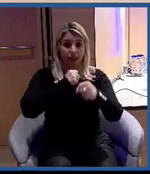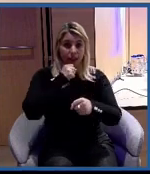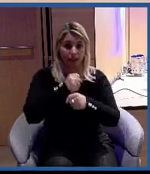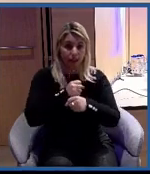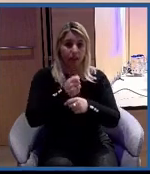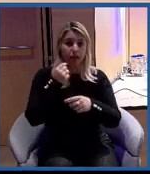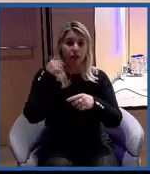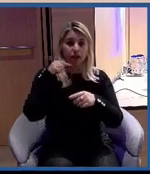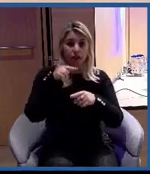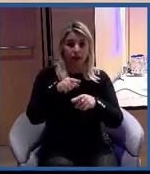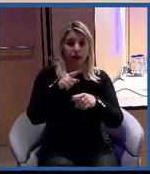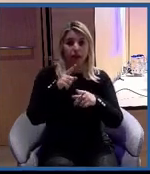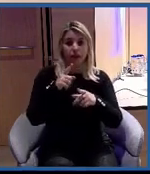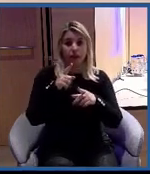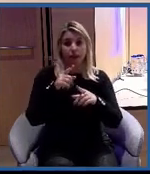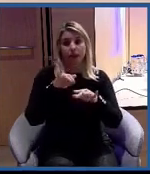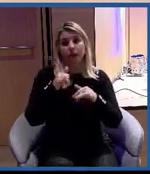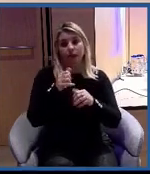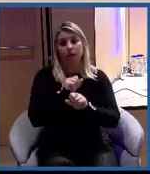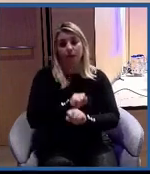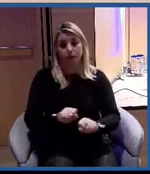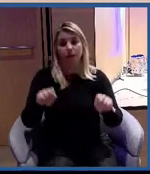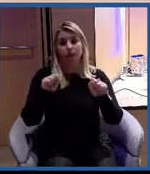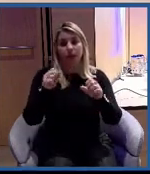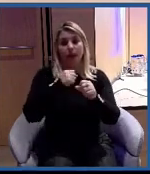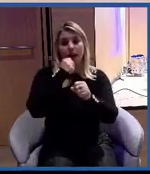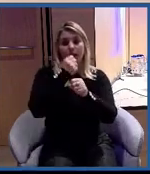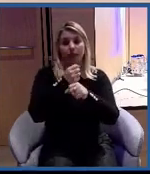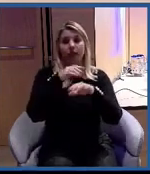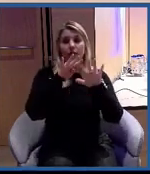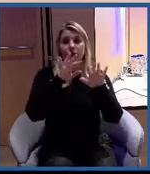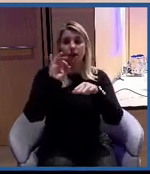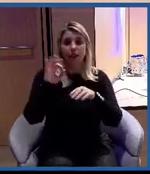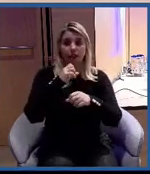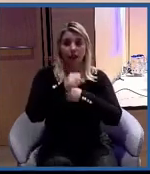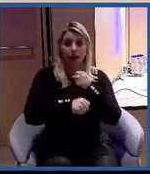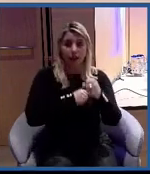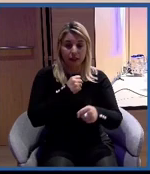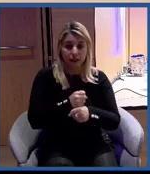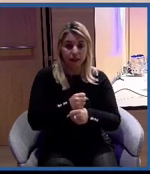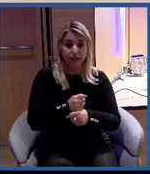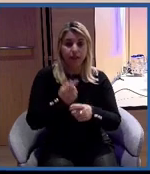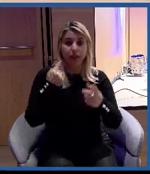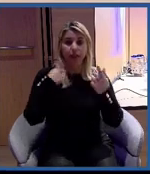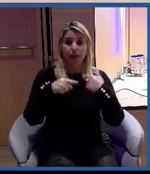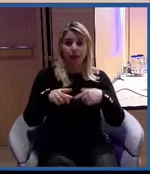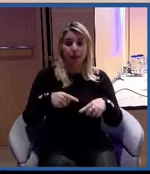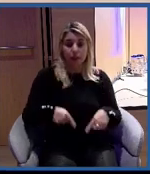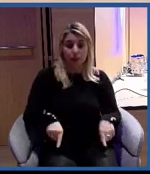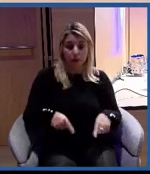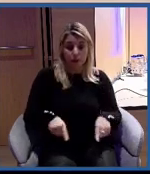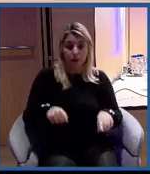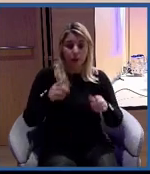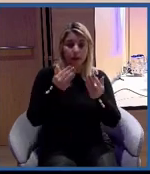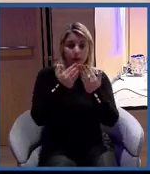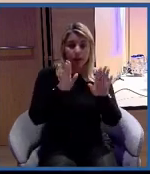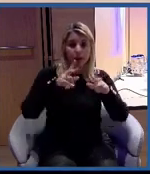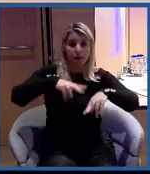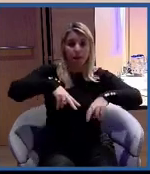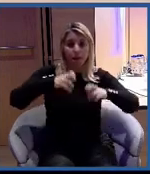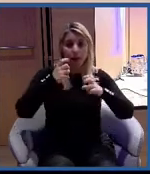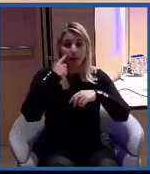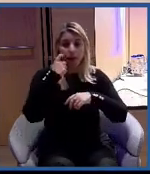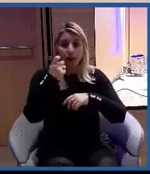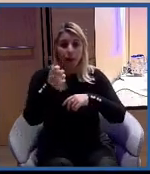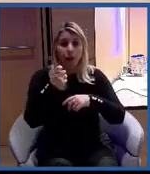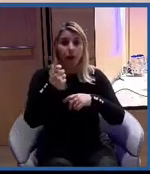tendría entregaría al poder cuando tuviera 90 años por ejemplo las planas municipales cuando uno empieza a investigar resulta que